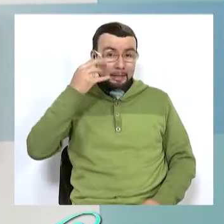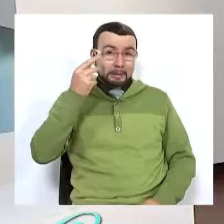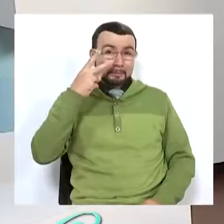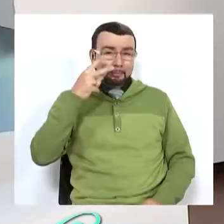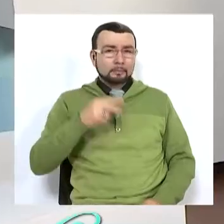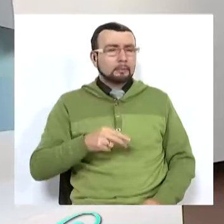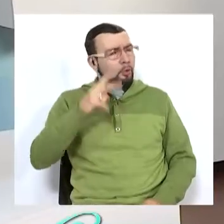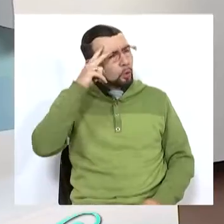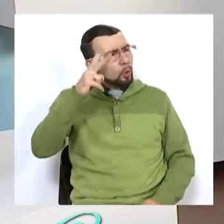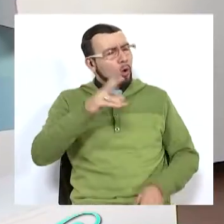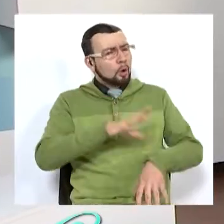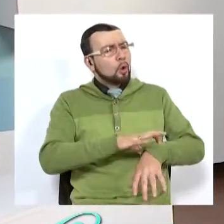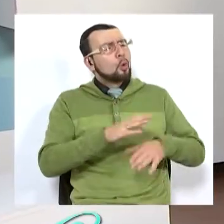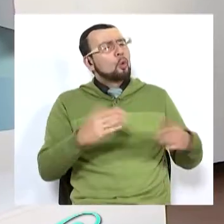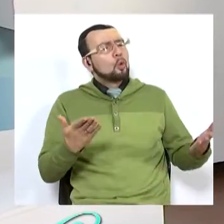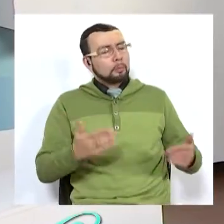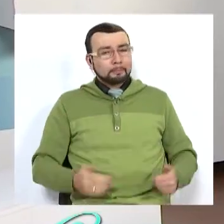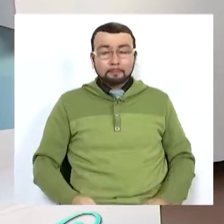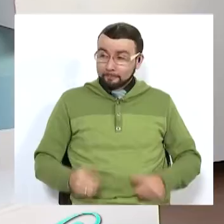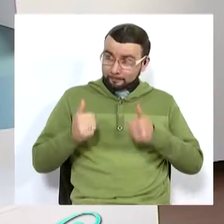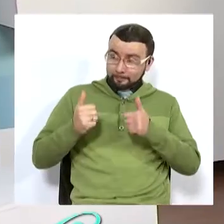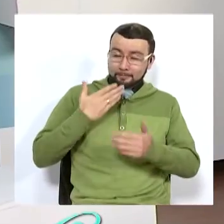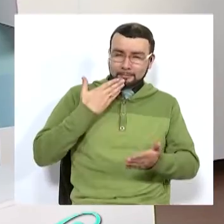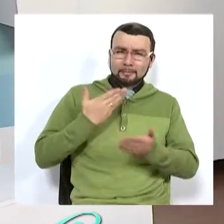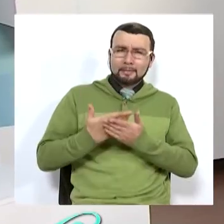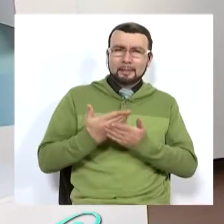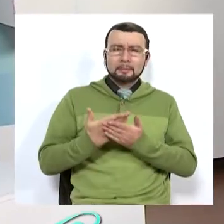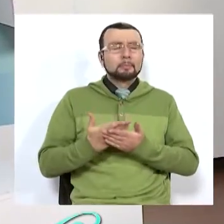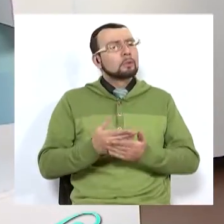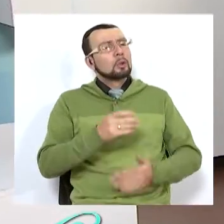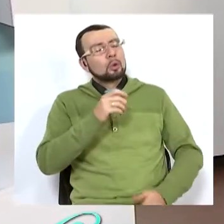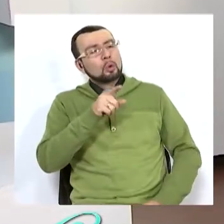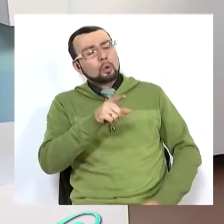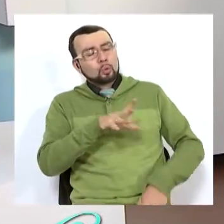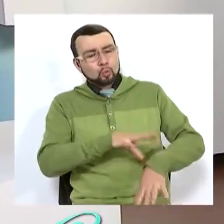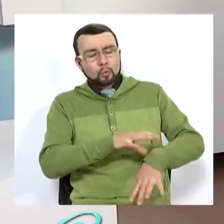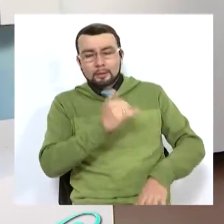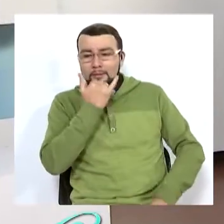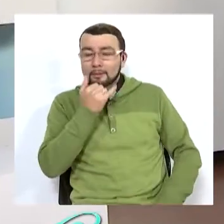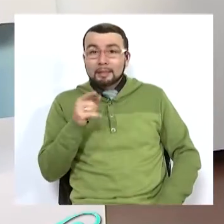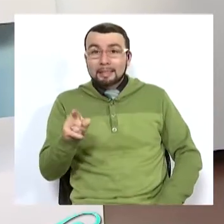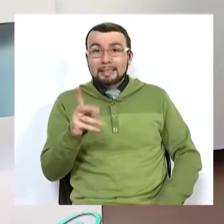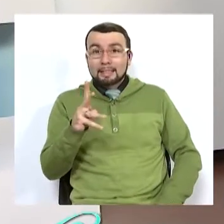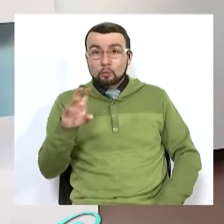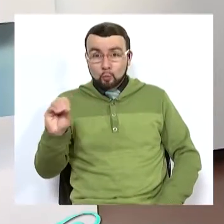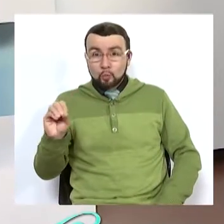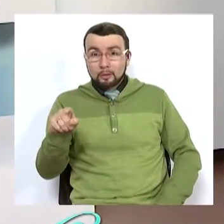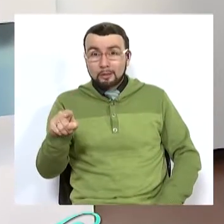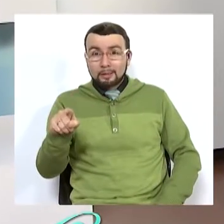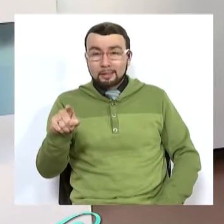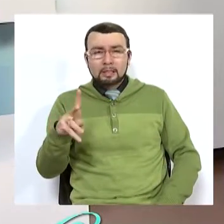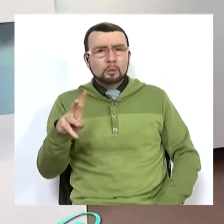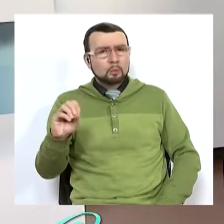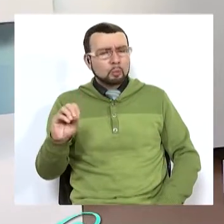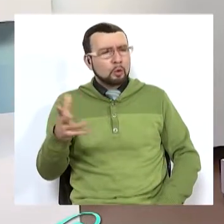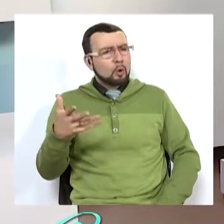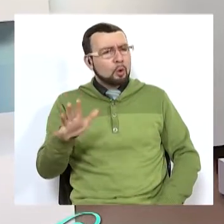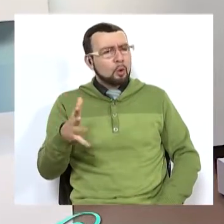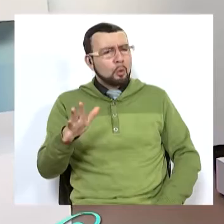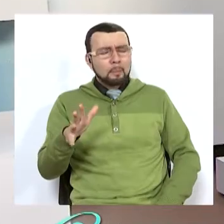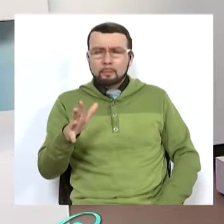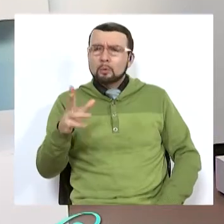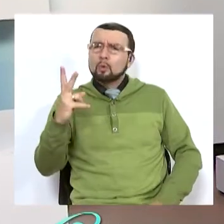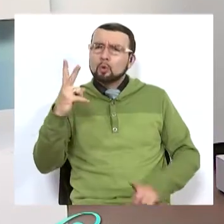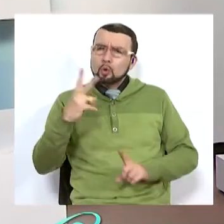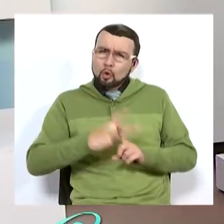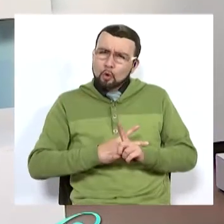¿cómo está? Muy bien, gracias. Doctor, lo que sucede es que a mi esposo hace ya por ahí